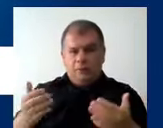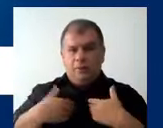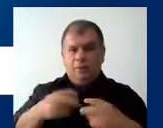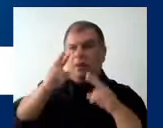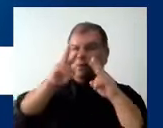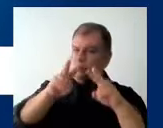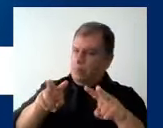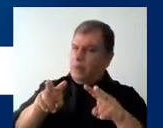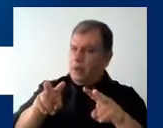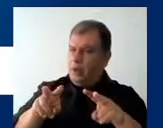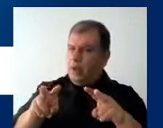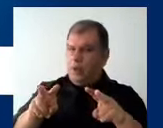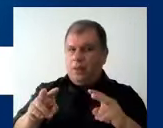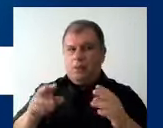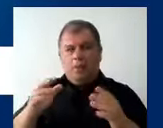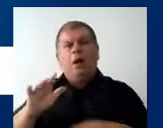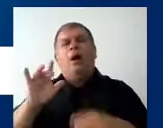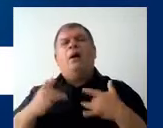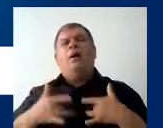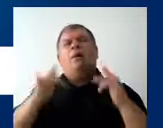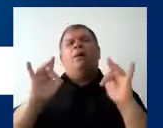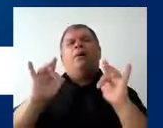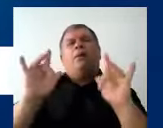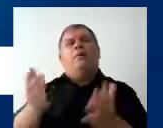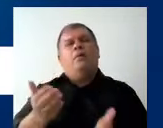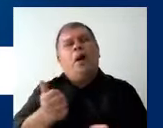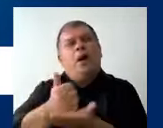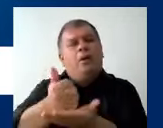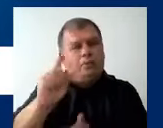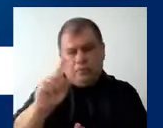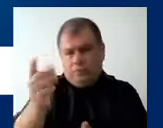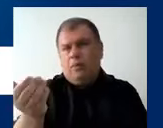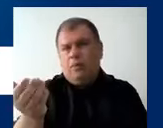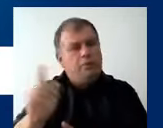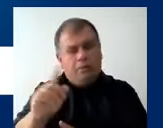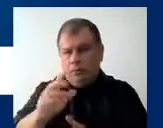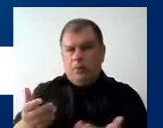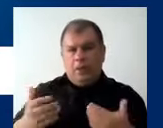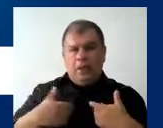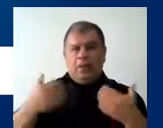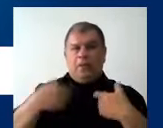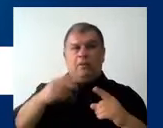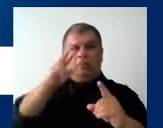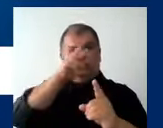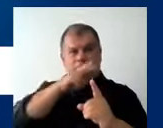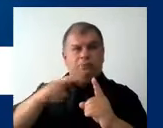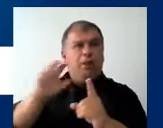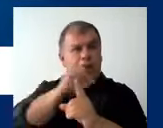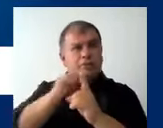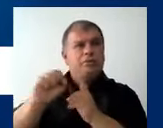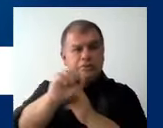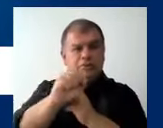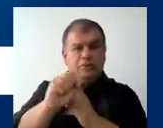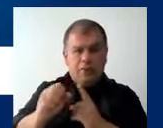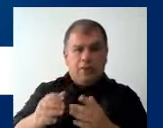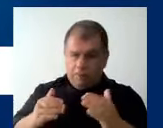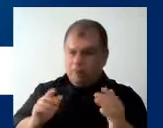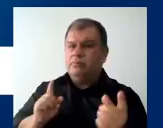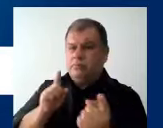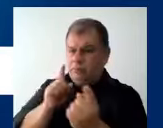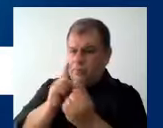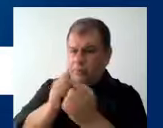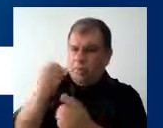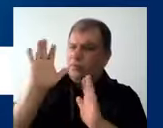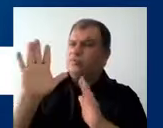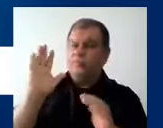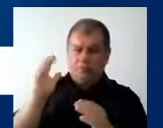mirada caritativa o asistencial hacia estas personas. Hay que tener un enfoque social, una aproximación de